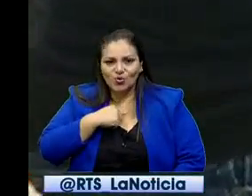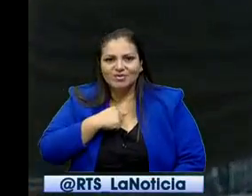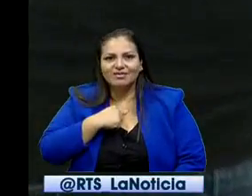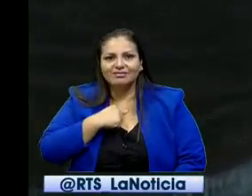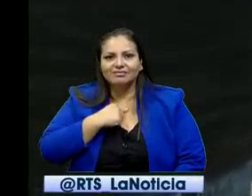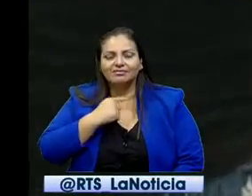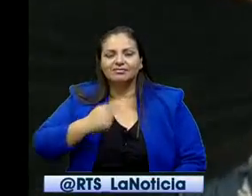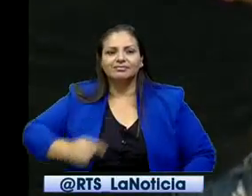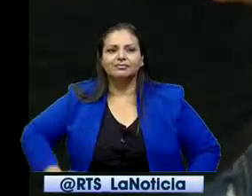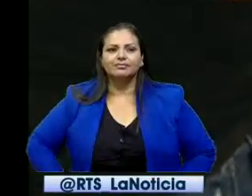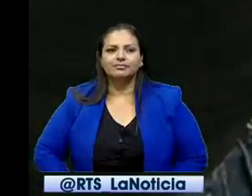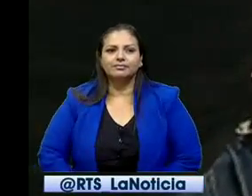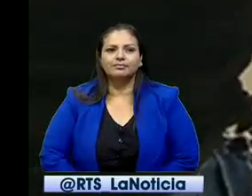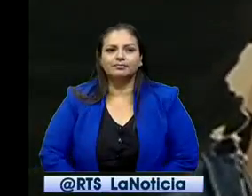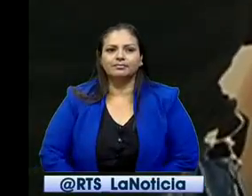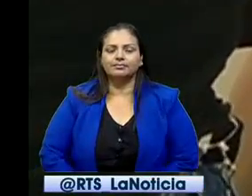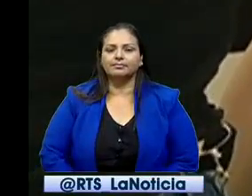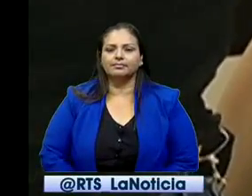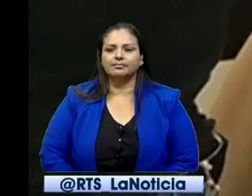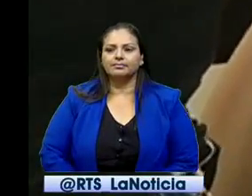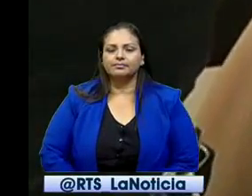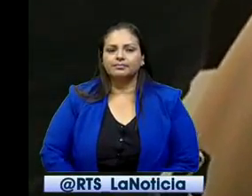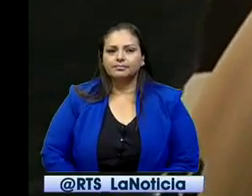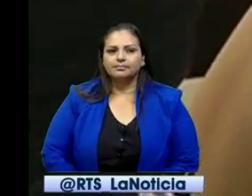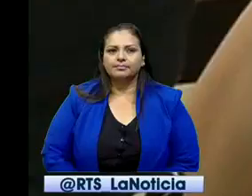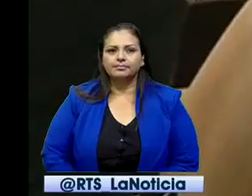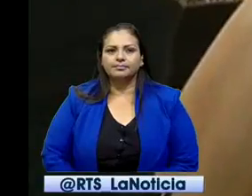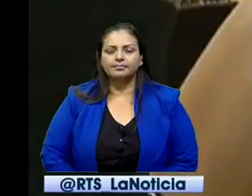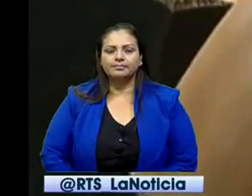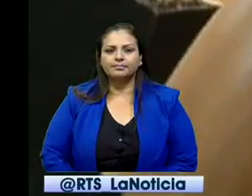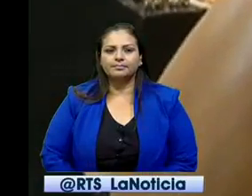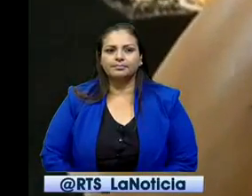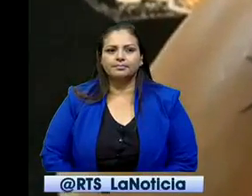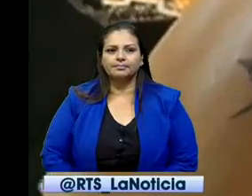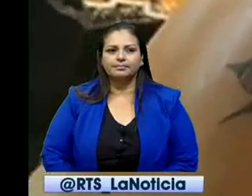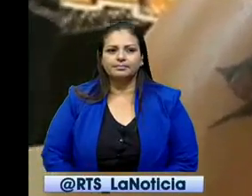Informó Ítalo Ruiz.